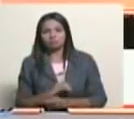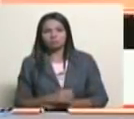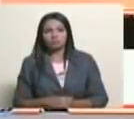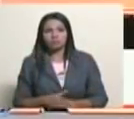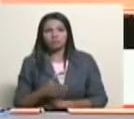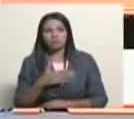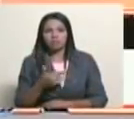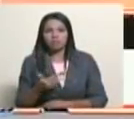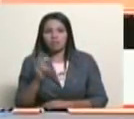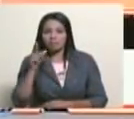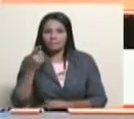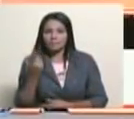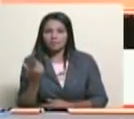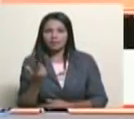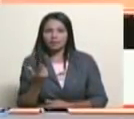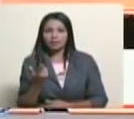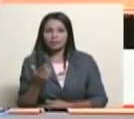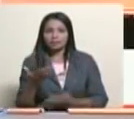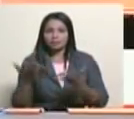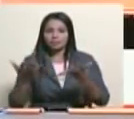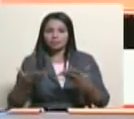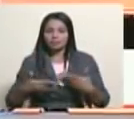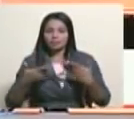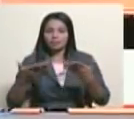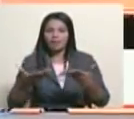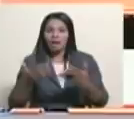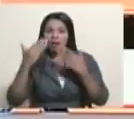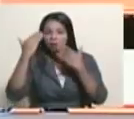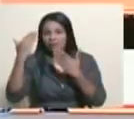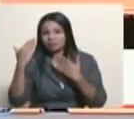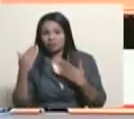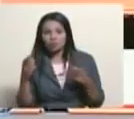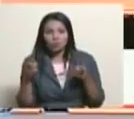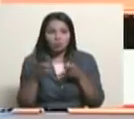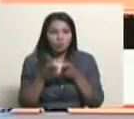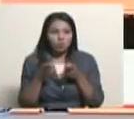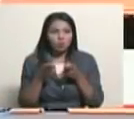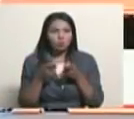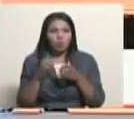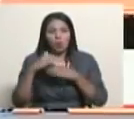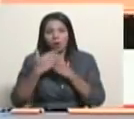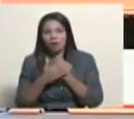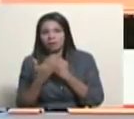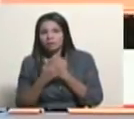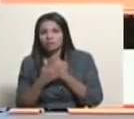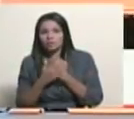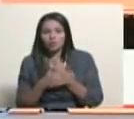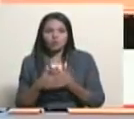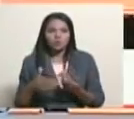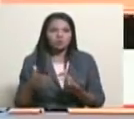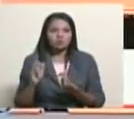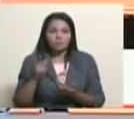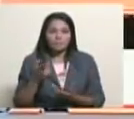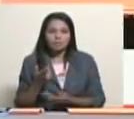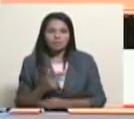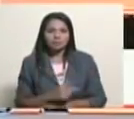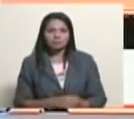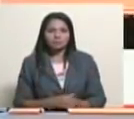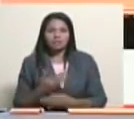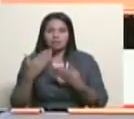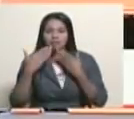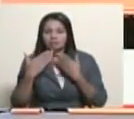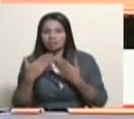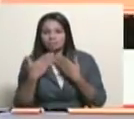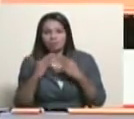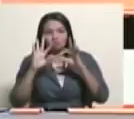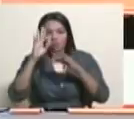Quería darles este breve saludo, cariñoso, solidario, de agradecimiento